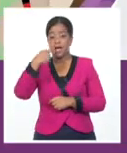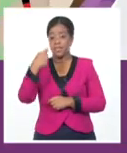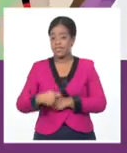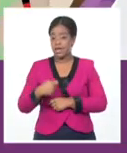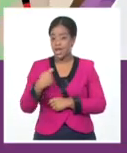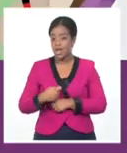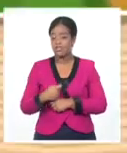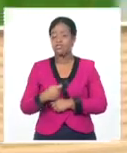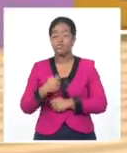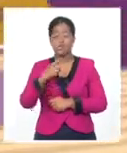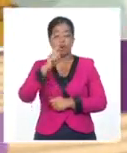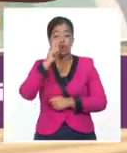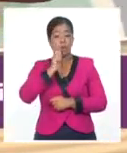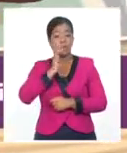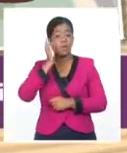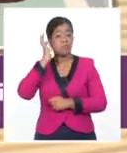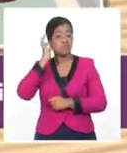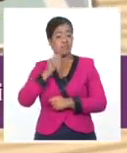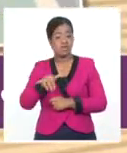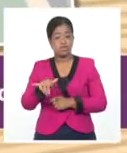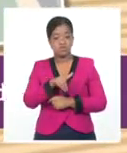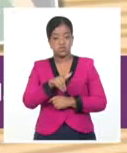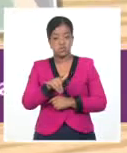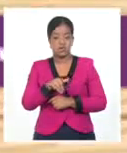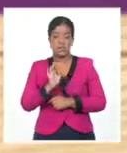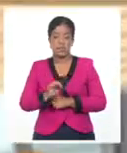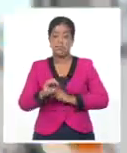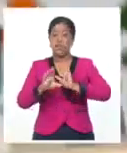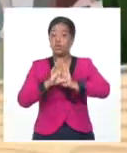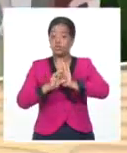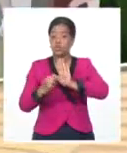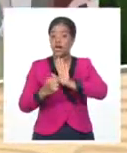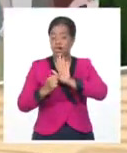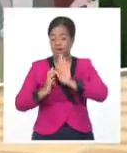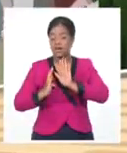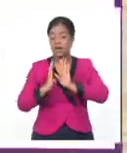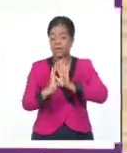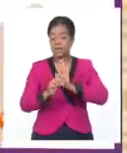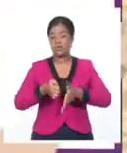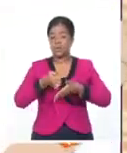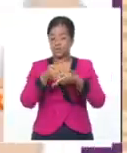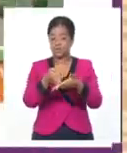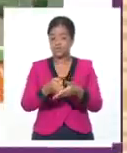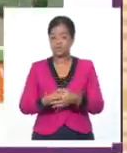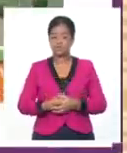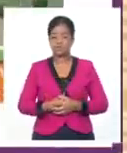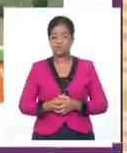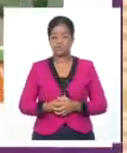y posibilidades a las féminas bajo el amparo de la Constitución de la República de Cuba. Desde Matanzas,